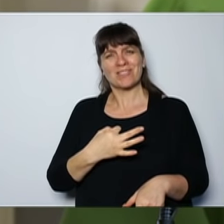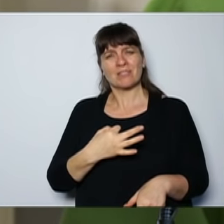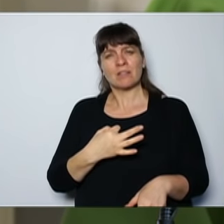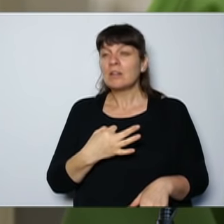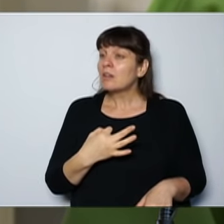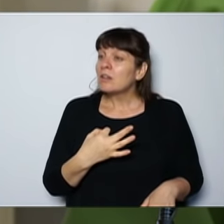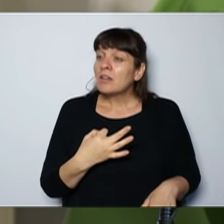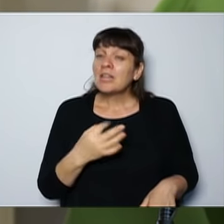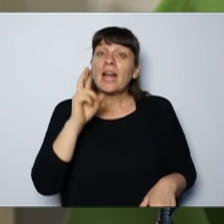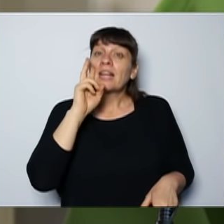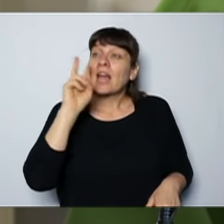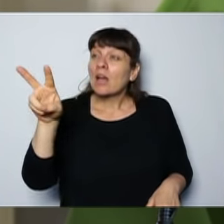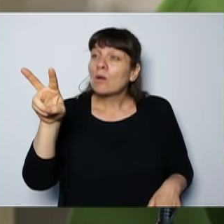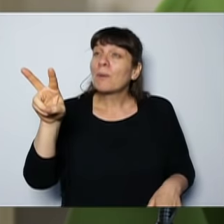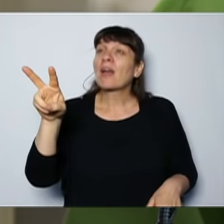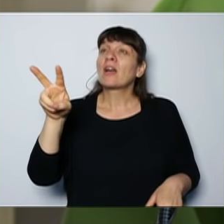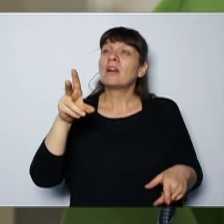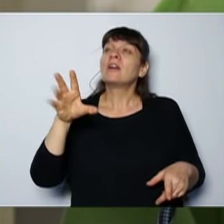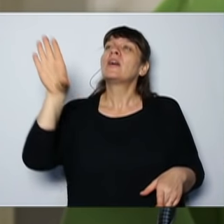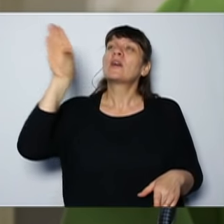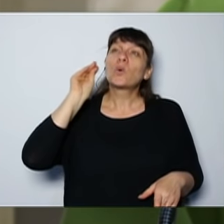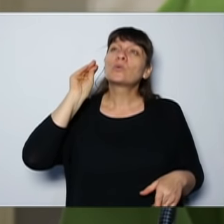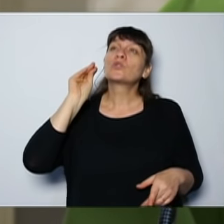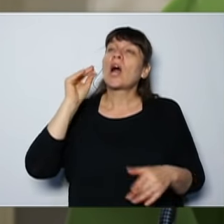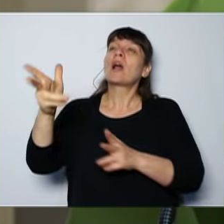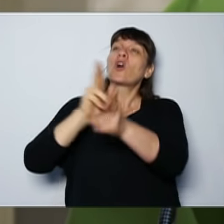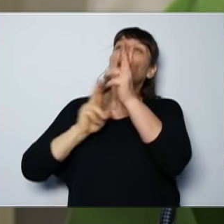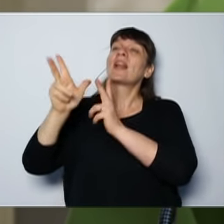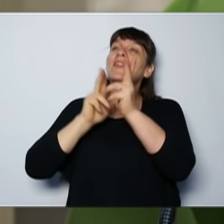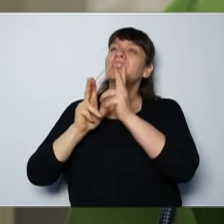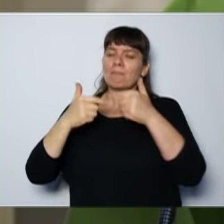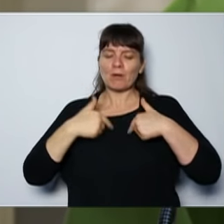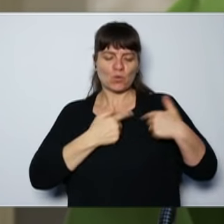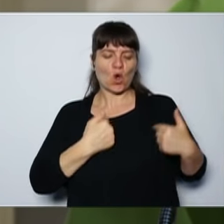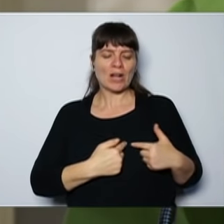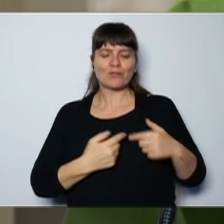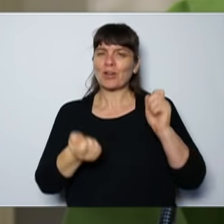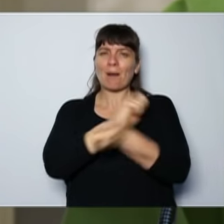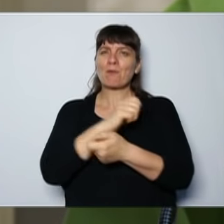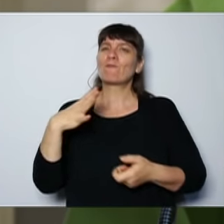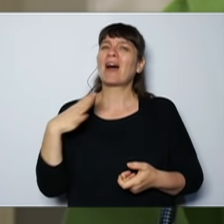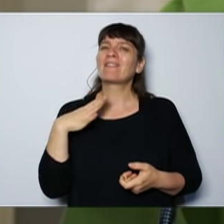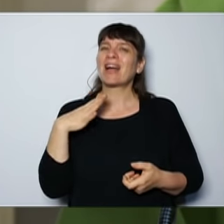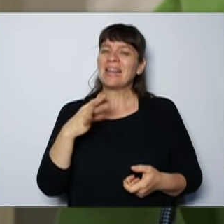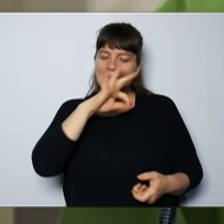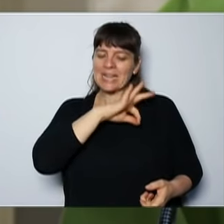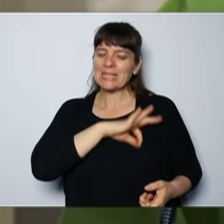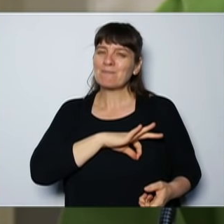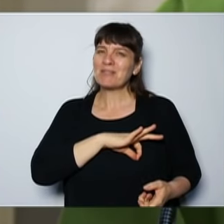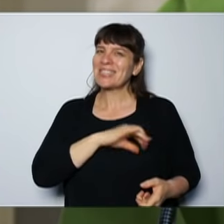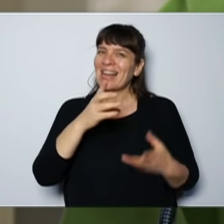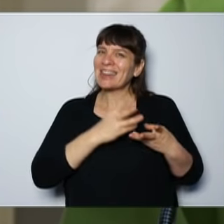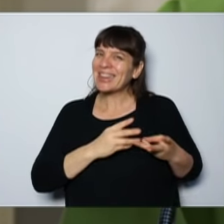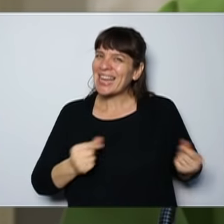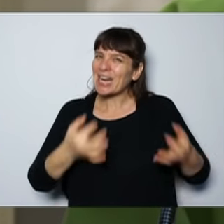Y el que escucha solo una prédica y no cambia su corazón, la palabra no ha entrado en él. La semilla no ha caído